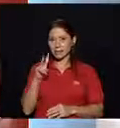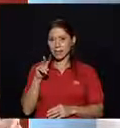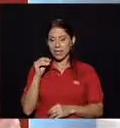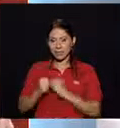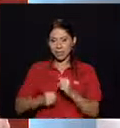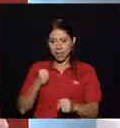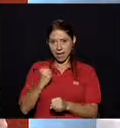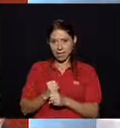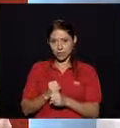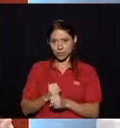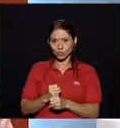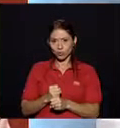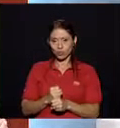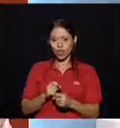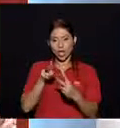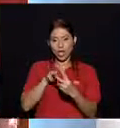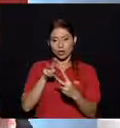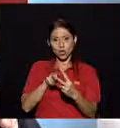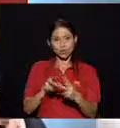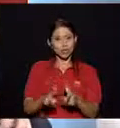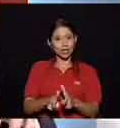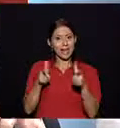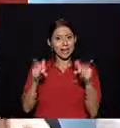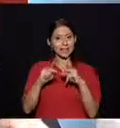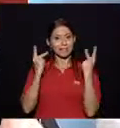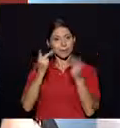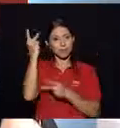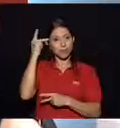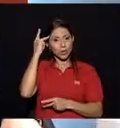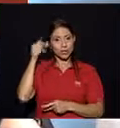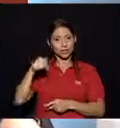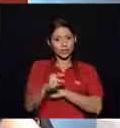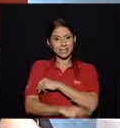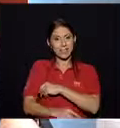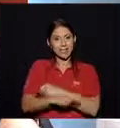Hace 20 años, para resumirlo así, existían dos grandes